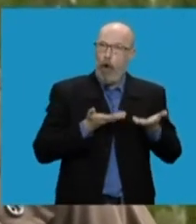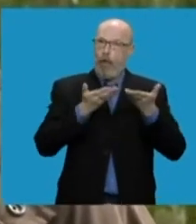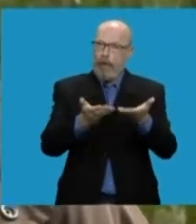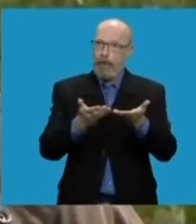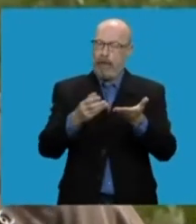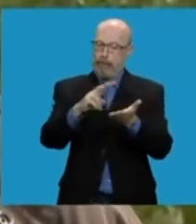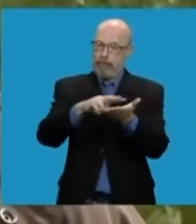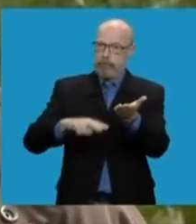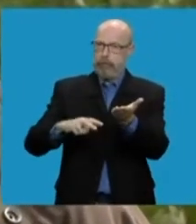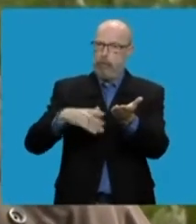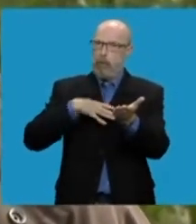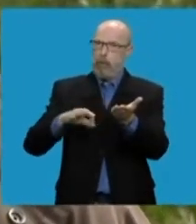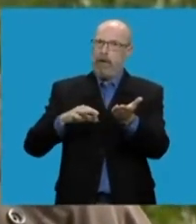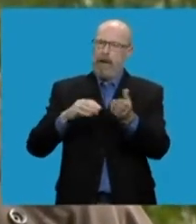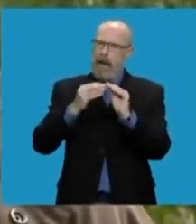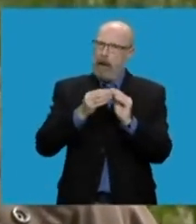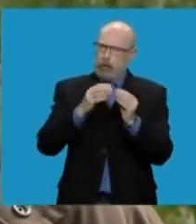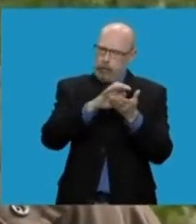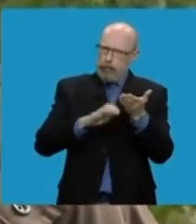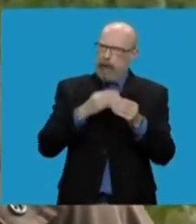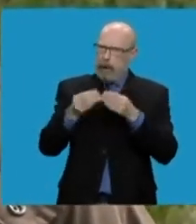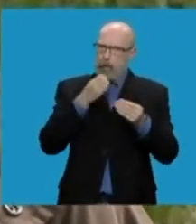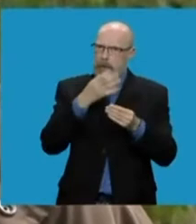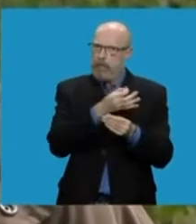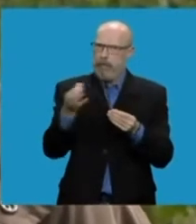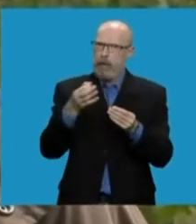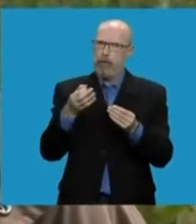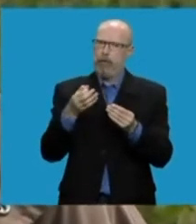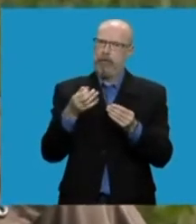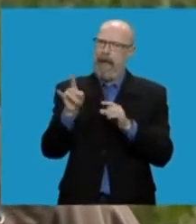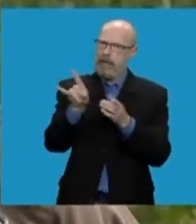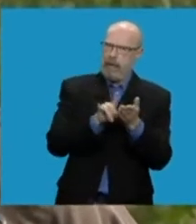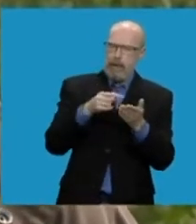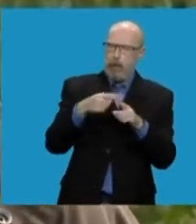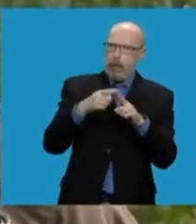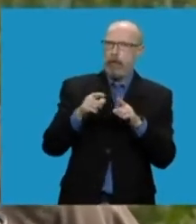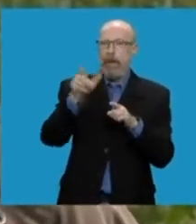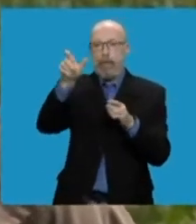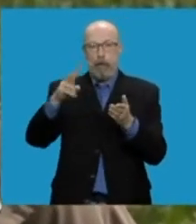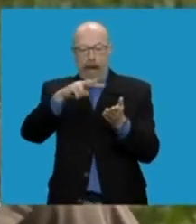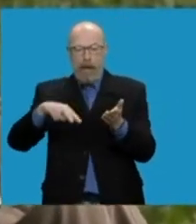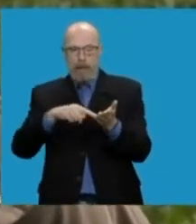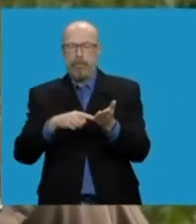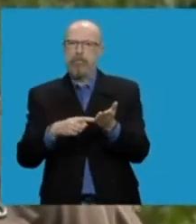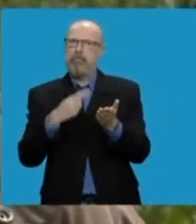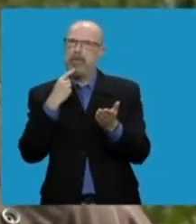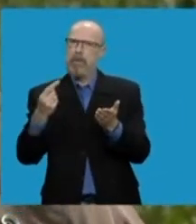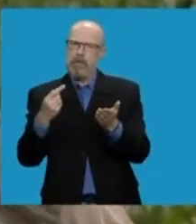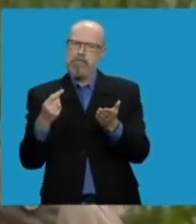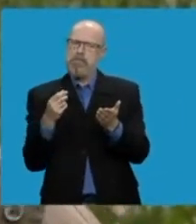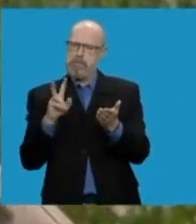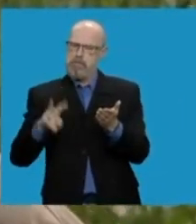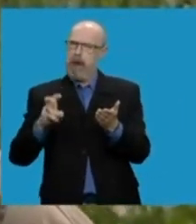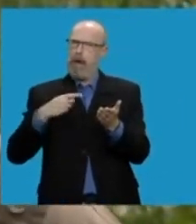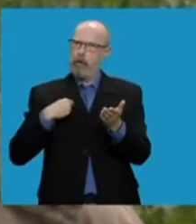bien escrito, bien elaborado y atractivo de contar, creo que conseguirás que el lector esté dispuesto incluso a pagar por